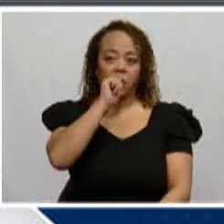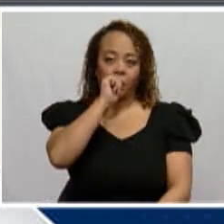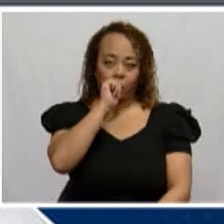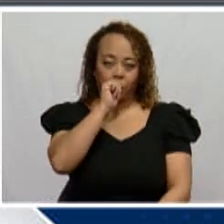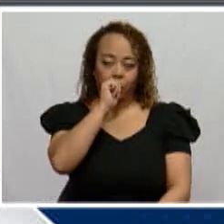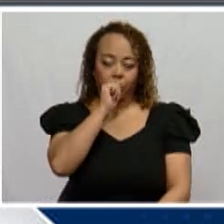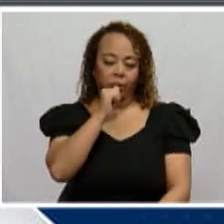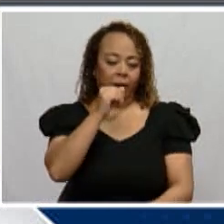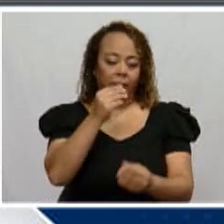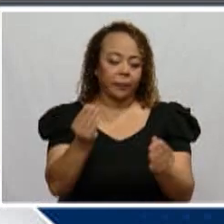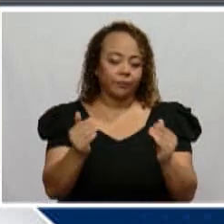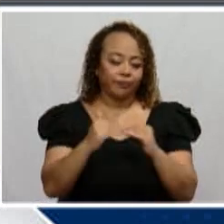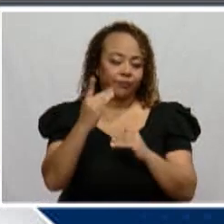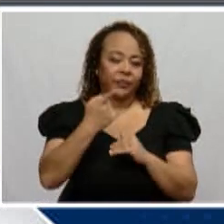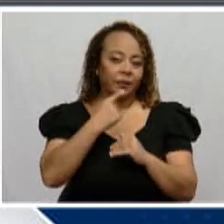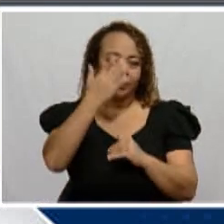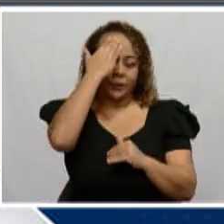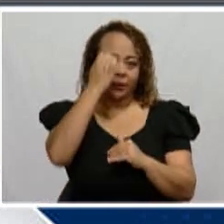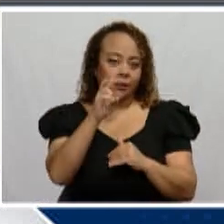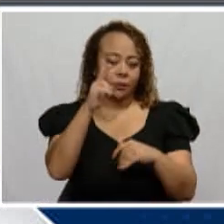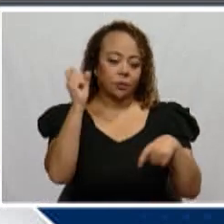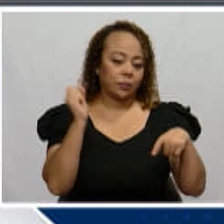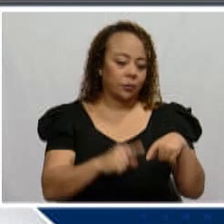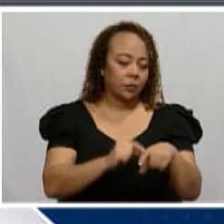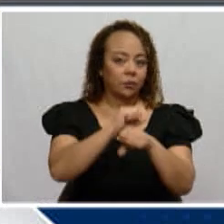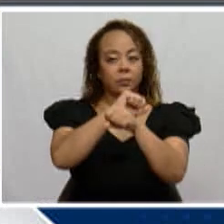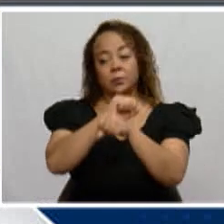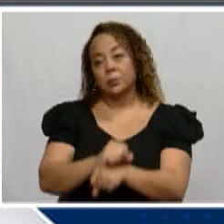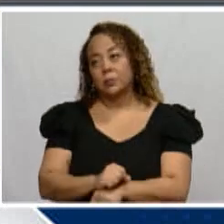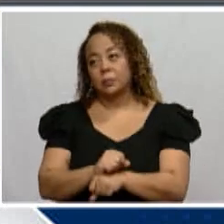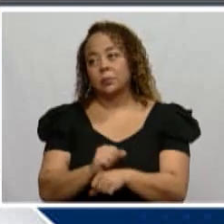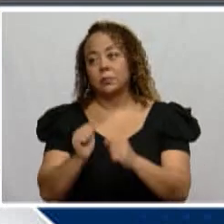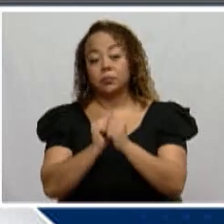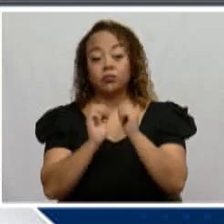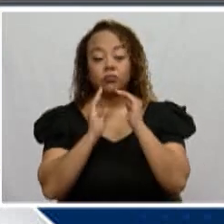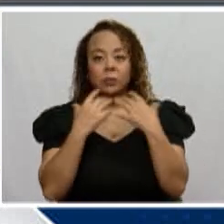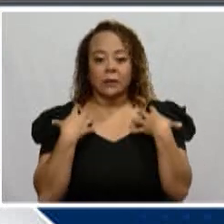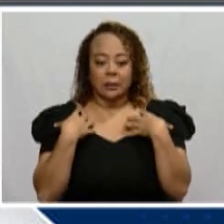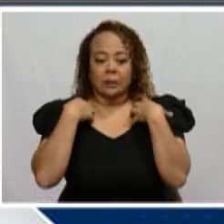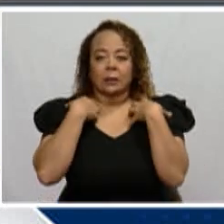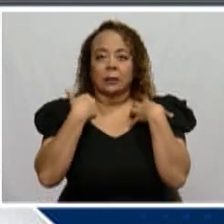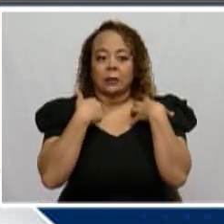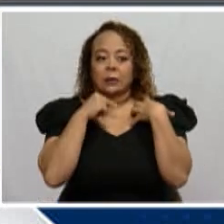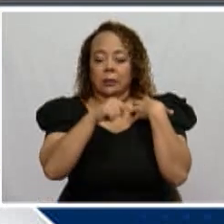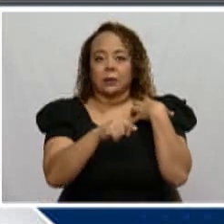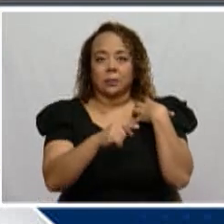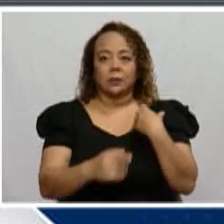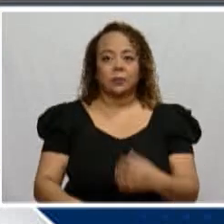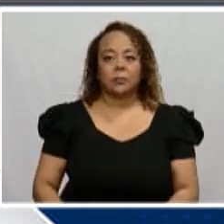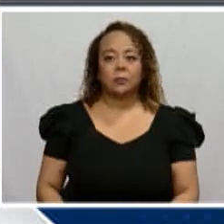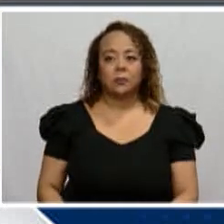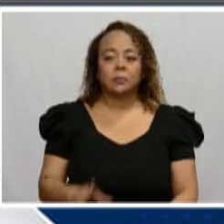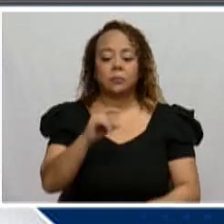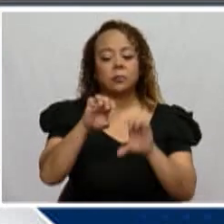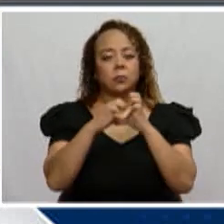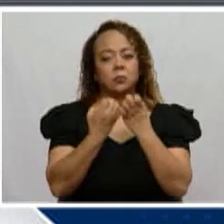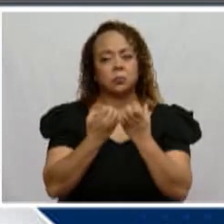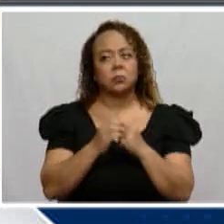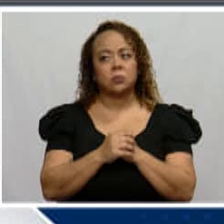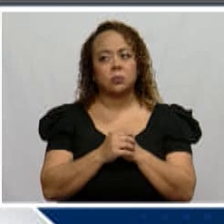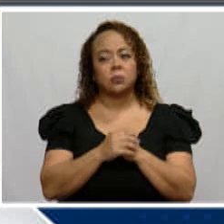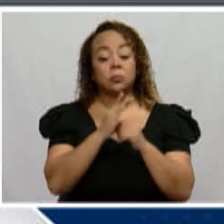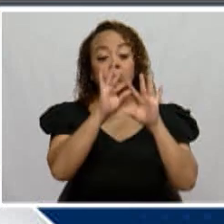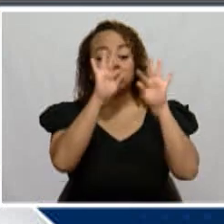obra decir el Por qué con los dos goles con lo de clásico con con la atención que había sobre Joel Campbell y el equipo cuestionado